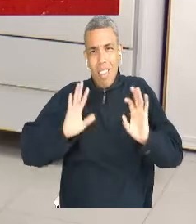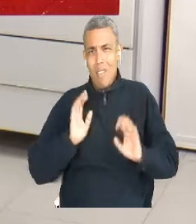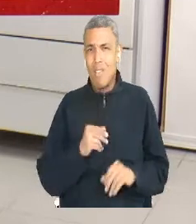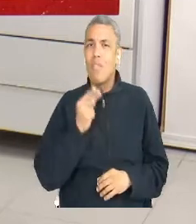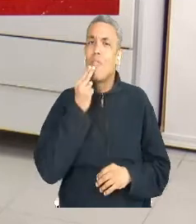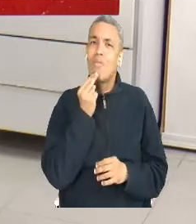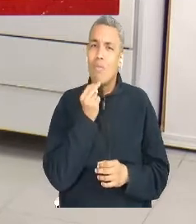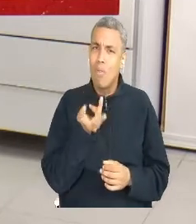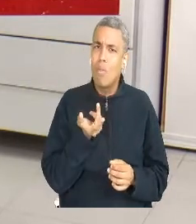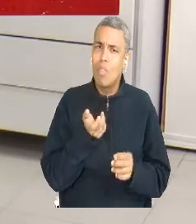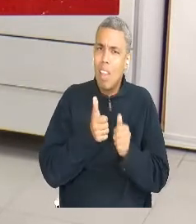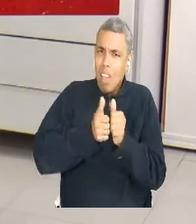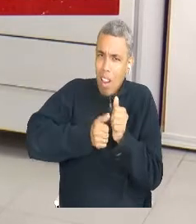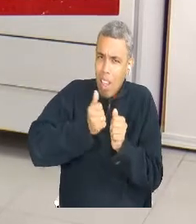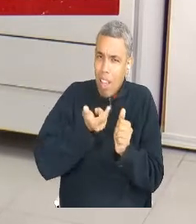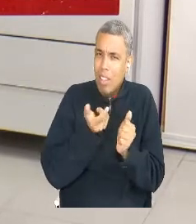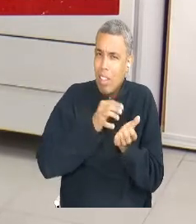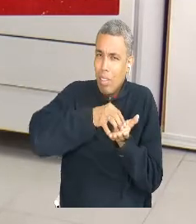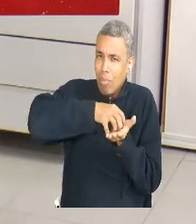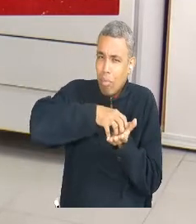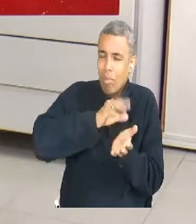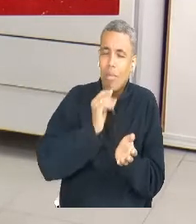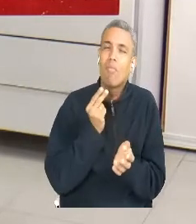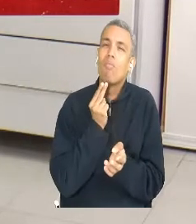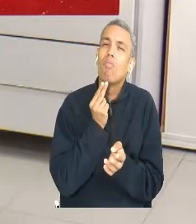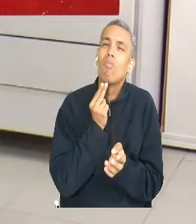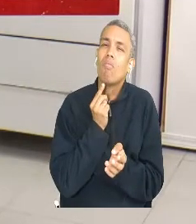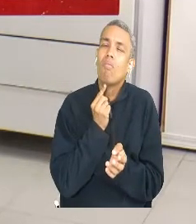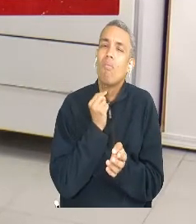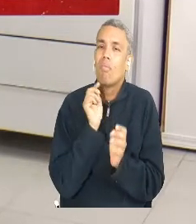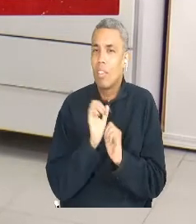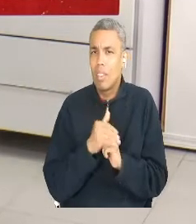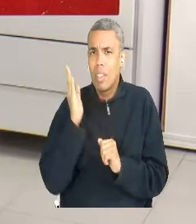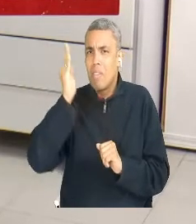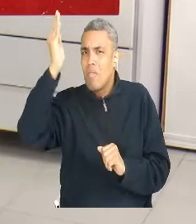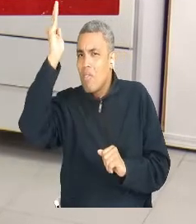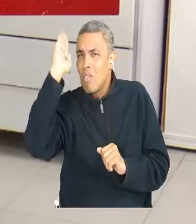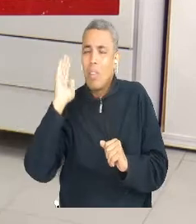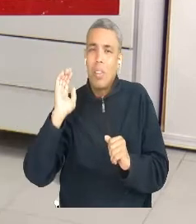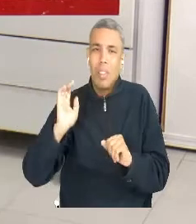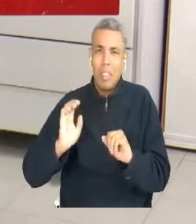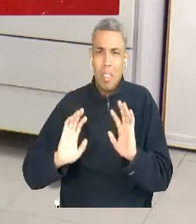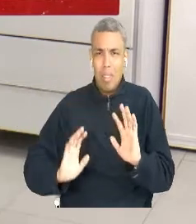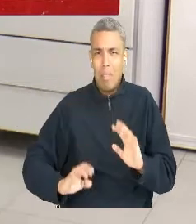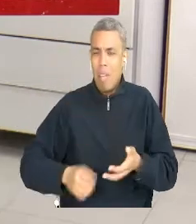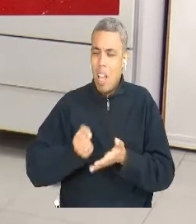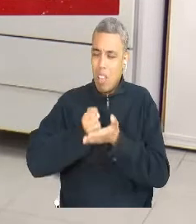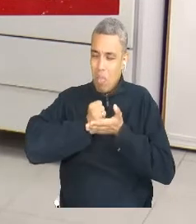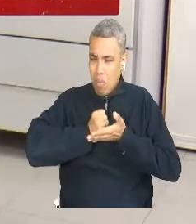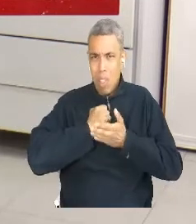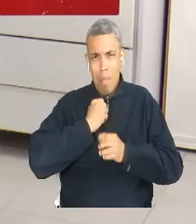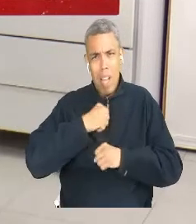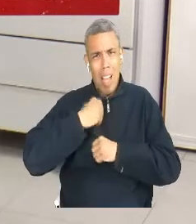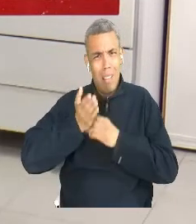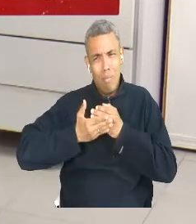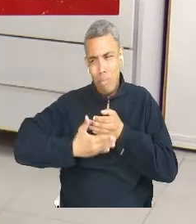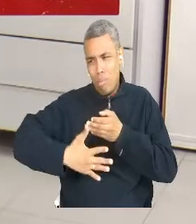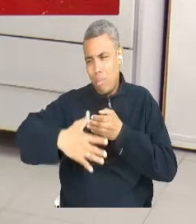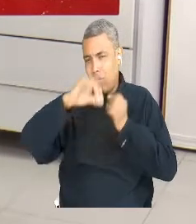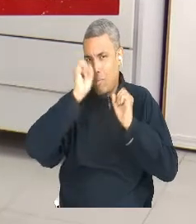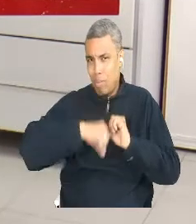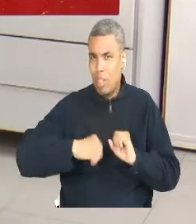Ya más adelante tenemos todo un año y todo lo que mi Dios nos tenga por delante para hacer recetas más compuestas,